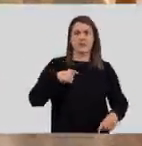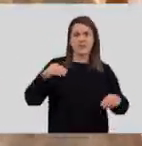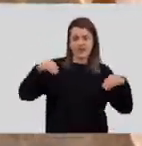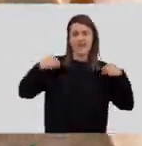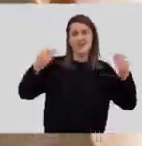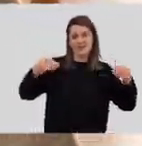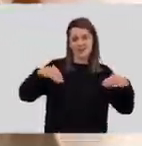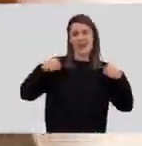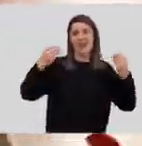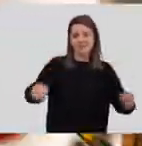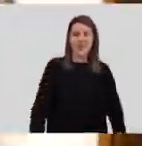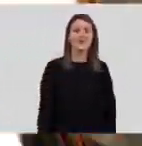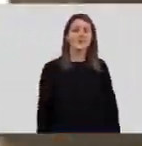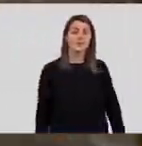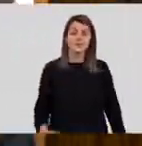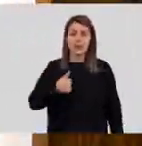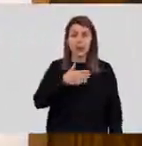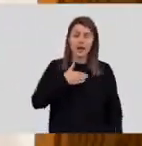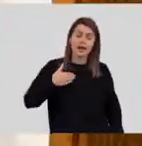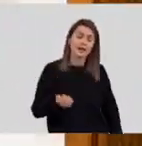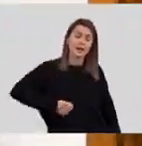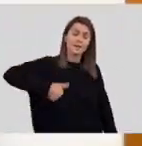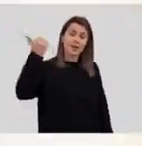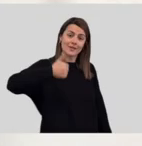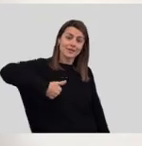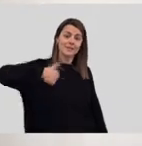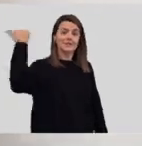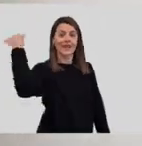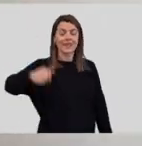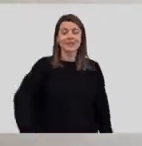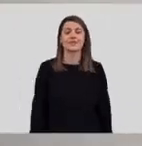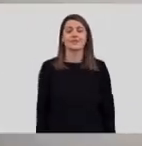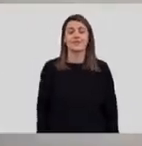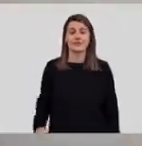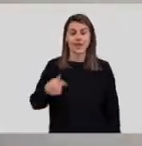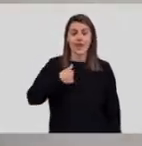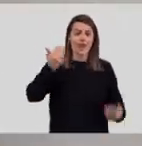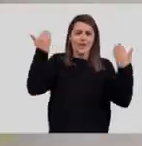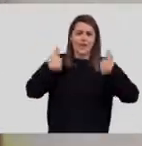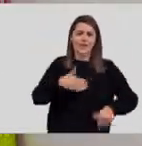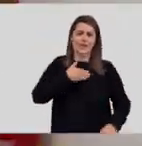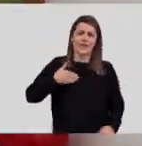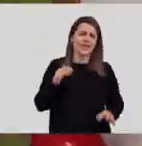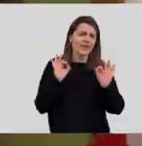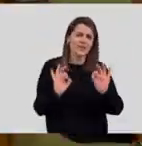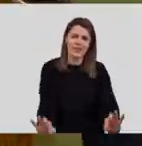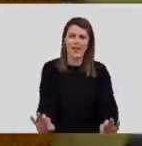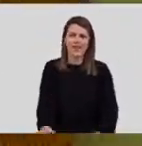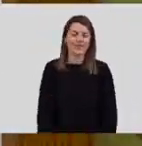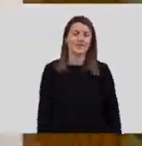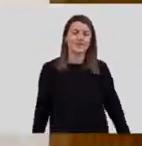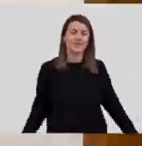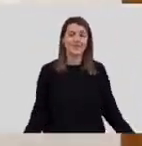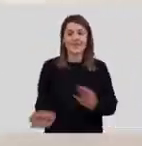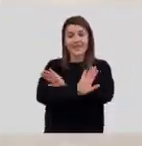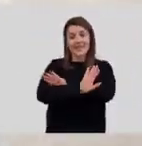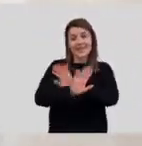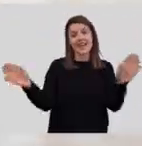la vida, disfrutar. Y yo quiero más, quiero más. Es como quiero